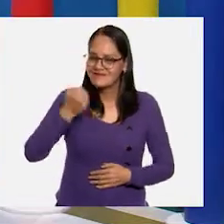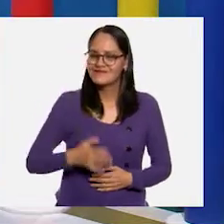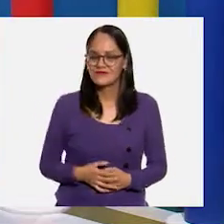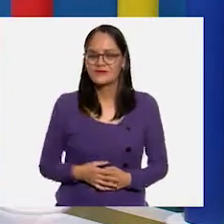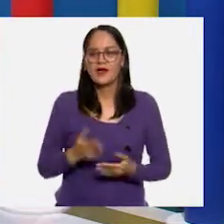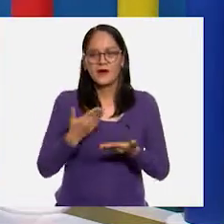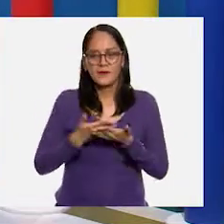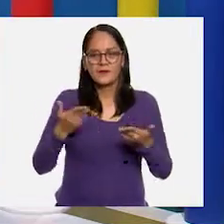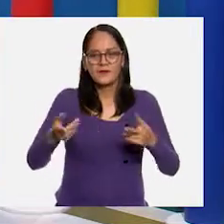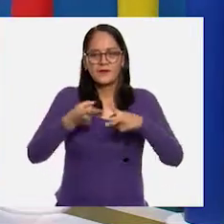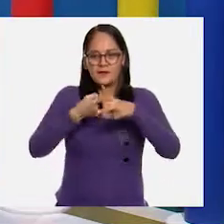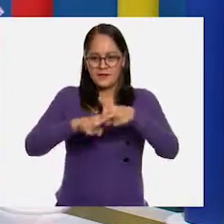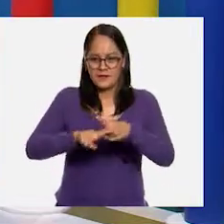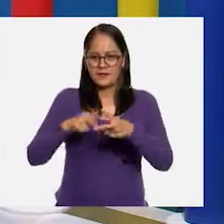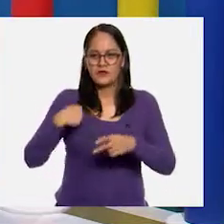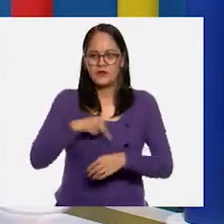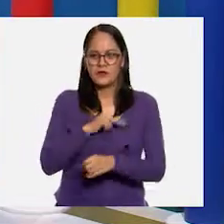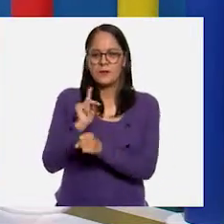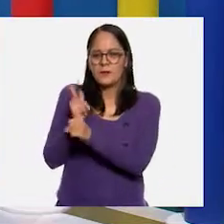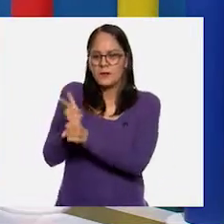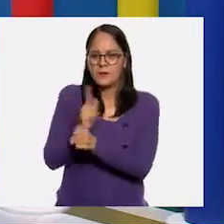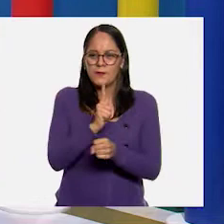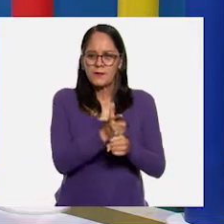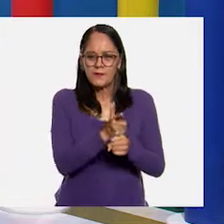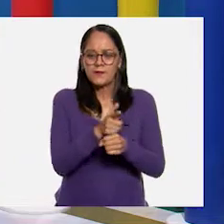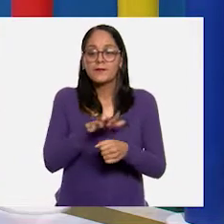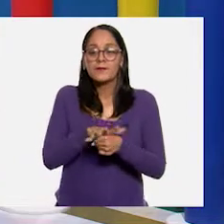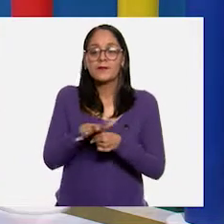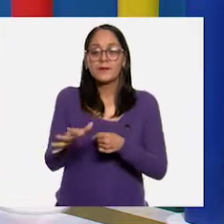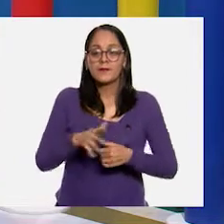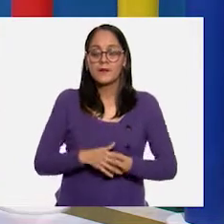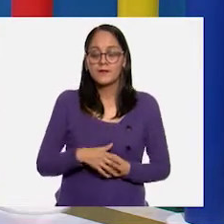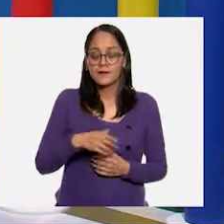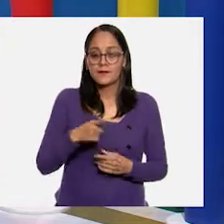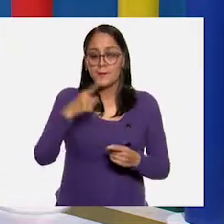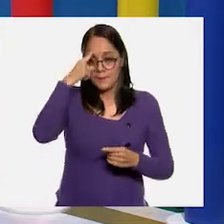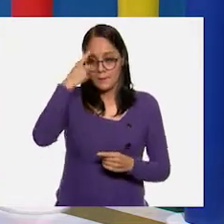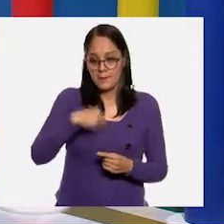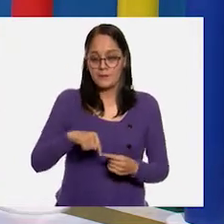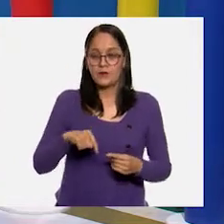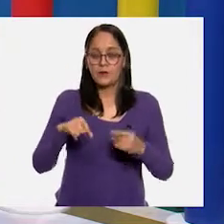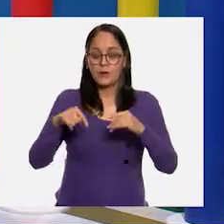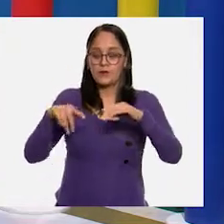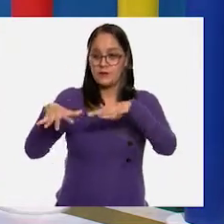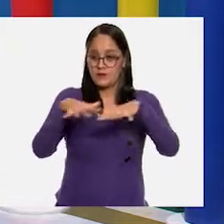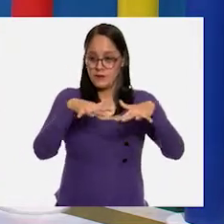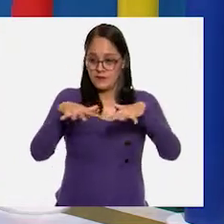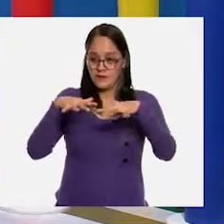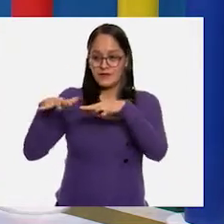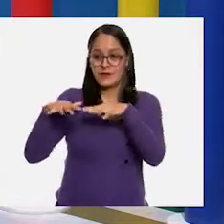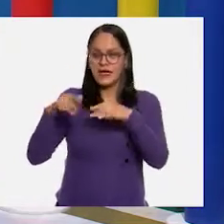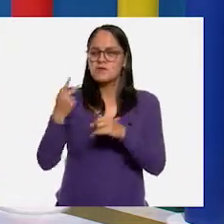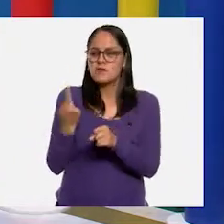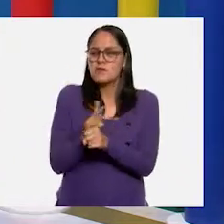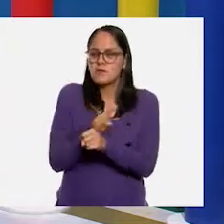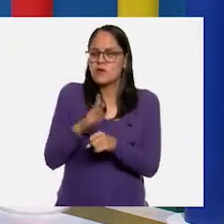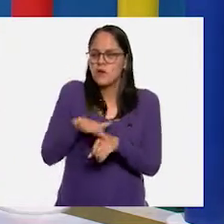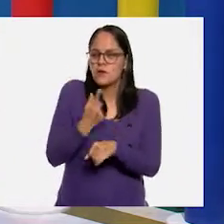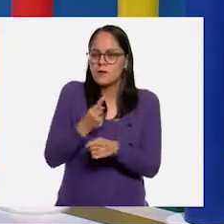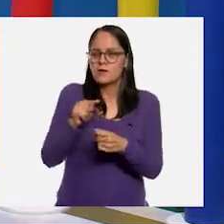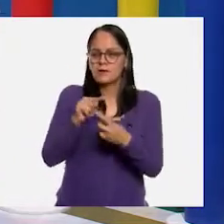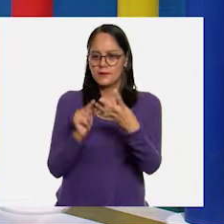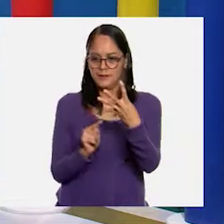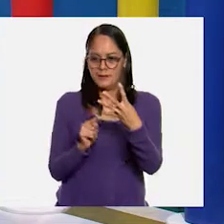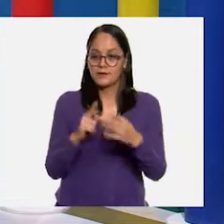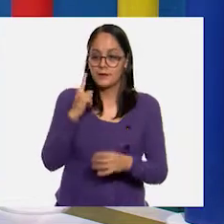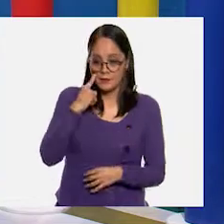Empecemos entonces con identificar los componentes que intervienen para que ocurra un desastre. Ale, Puede haber